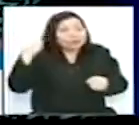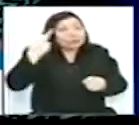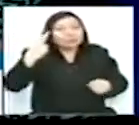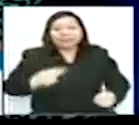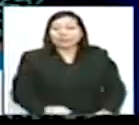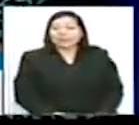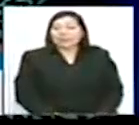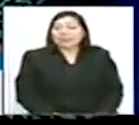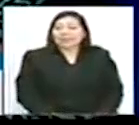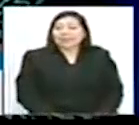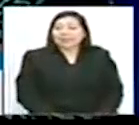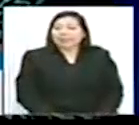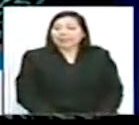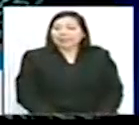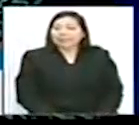reflexión.